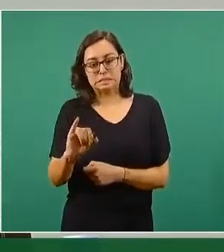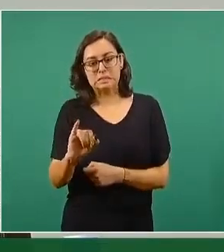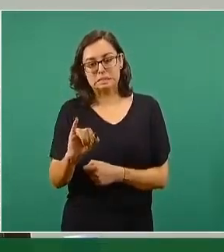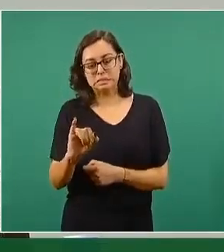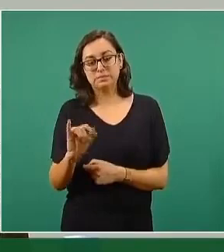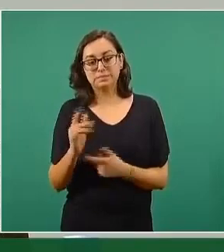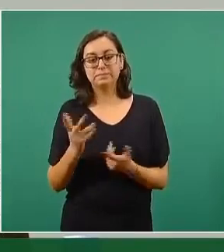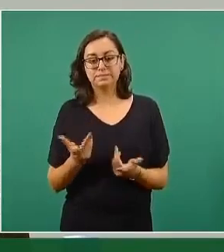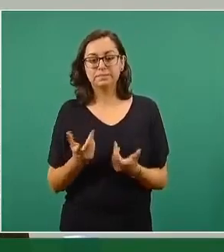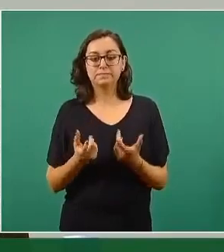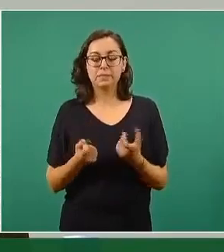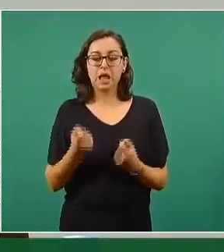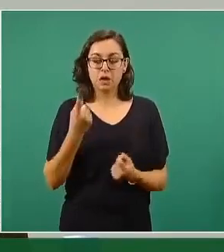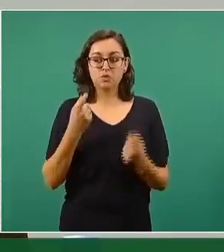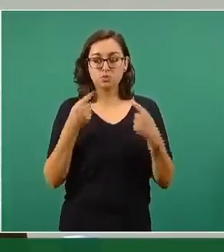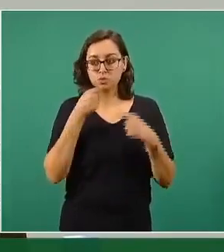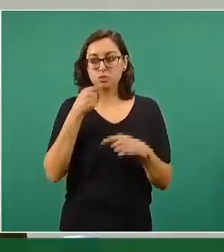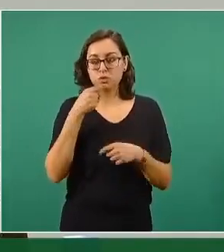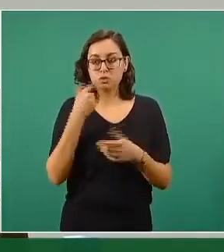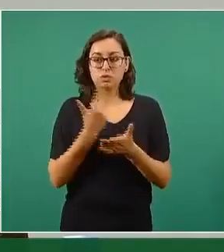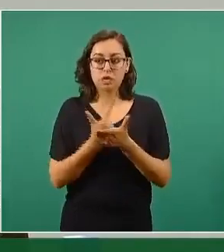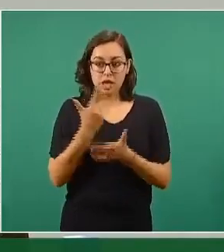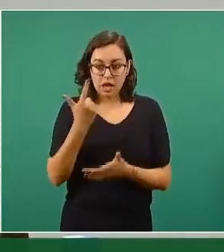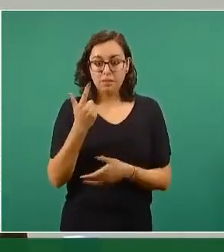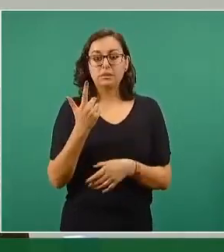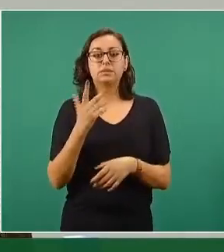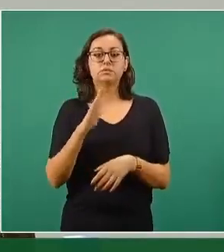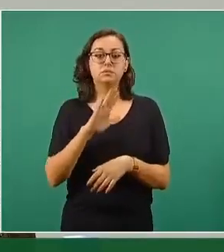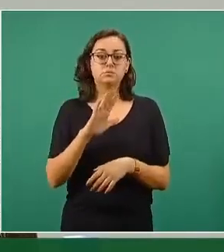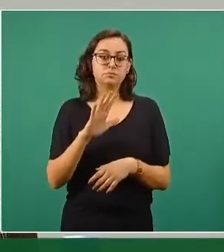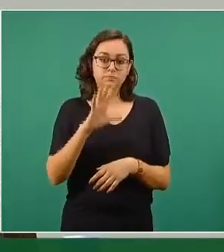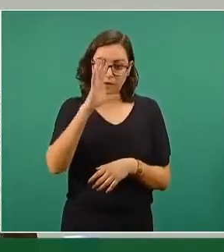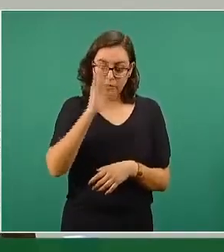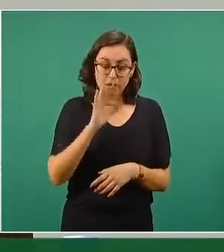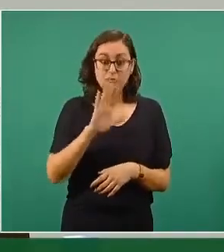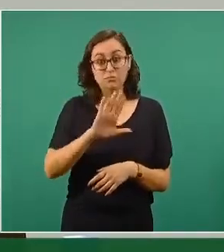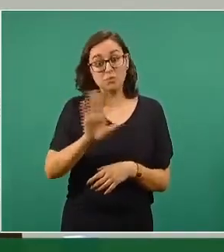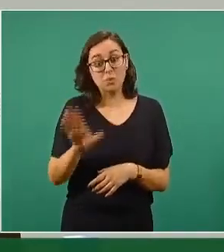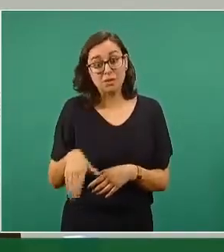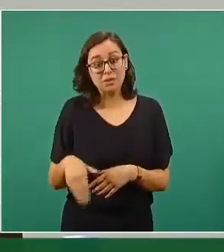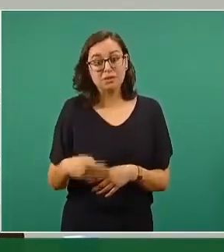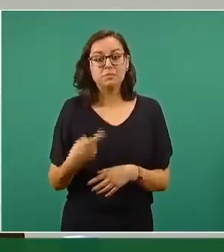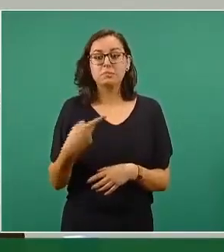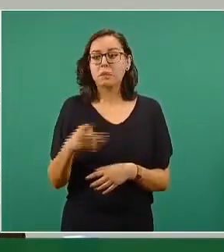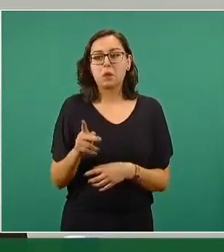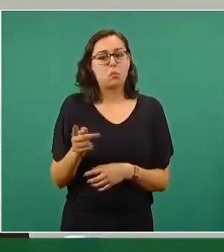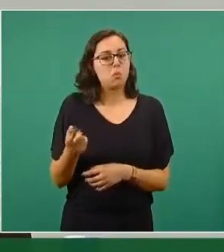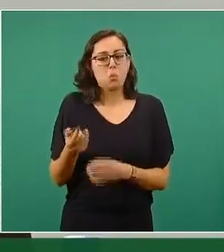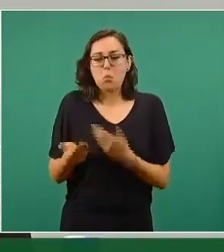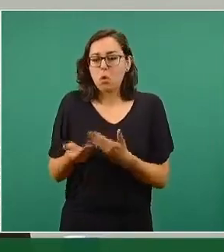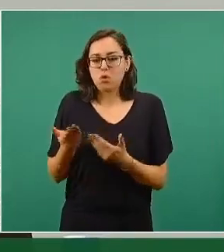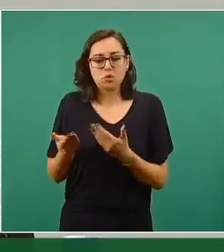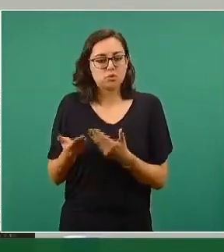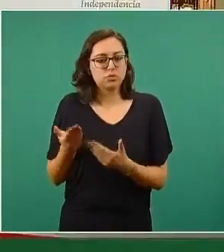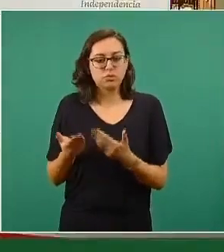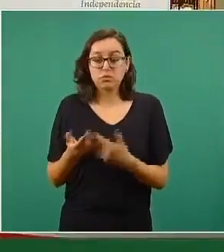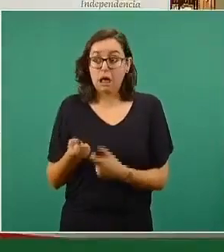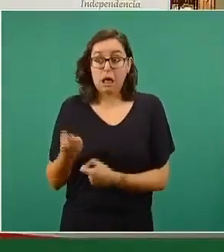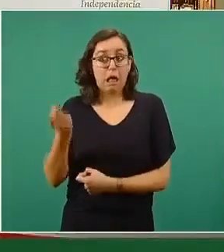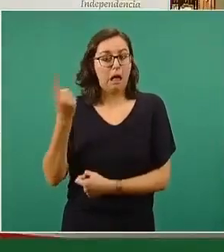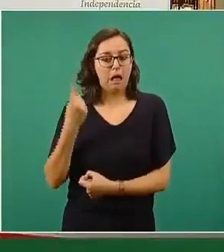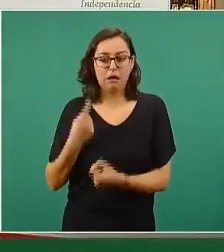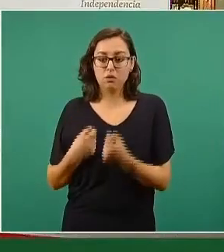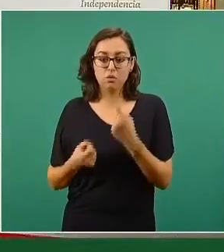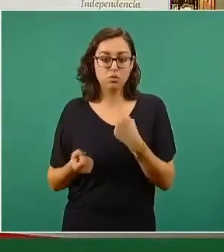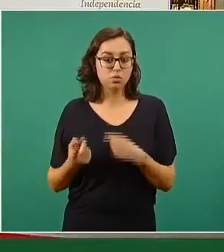algunas defunciones y algunos casos de gravedad en los niños. Sin embargo, esta no es la regla, ¿no? Afortunadamente. No sé, doctor, si hay